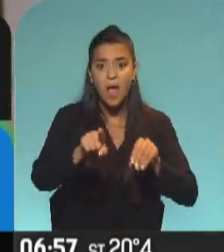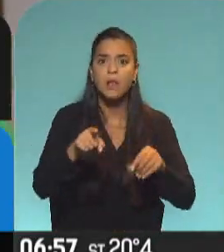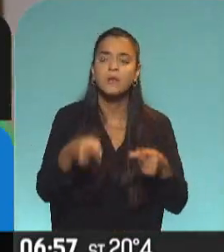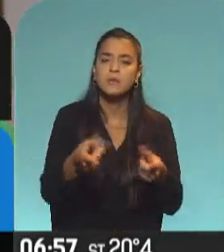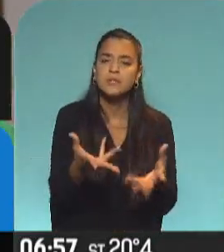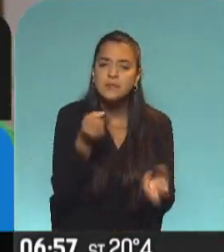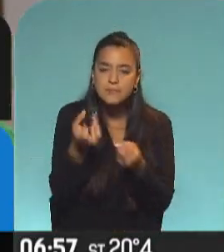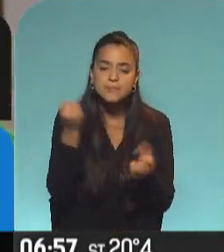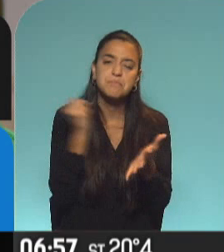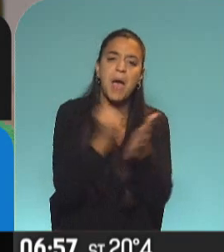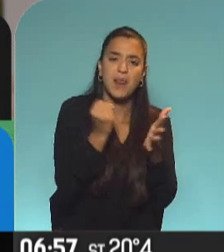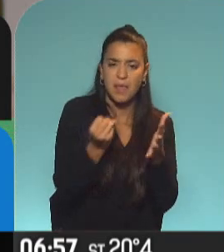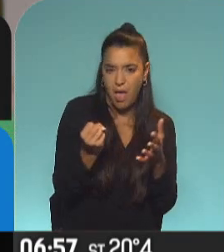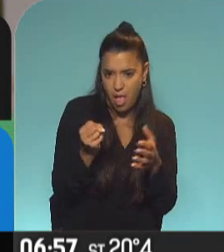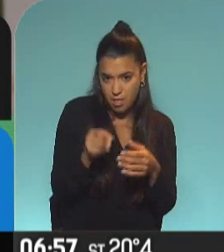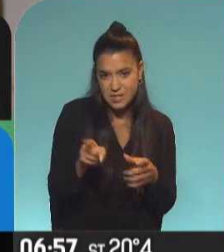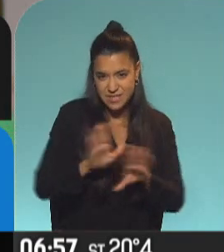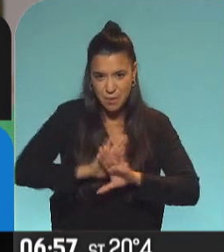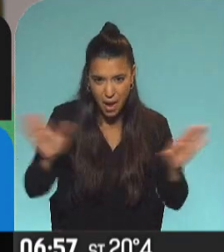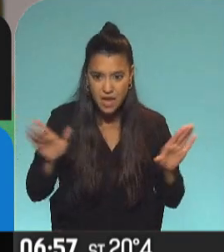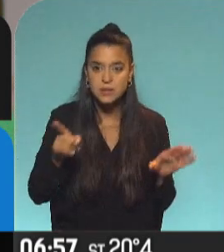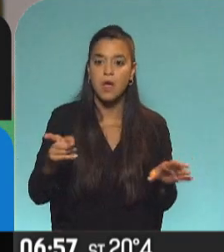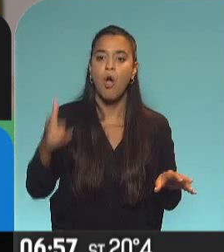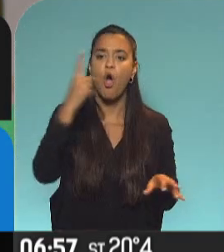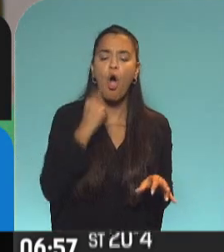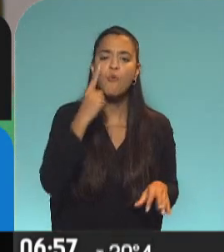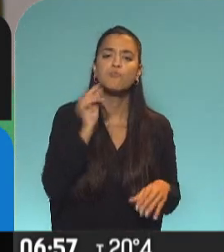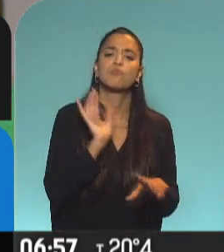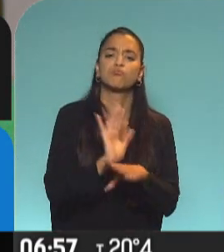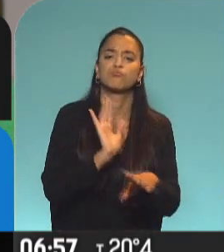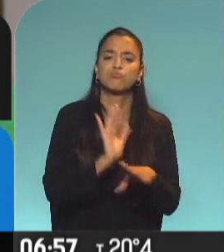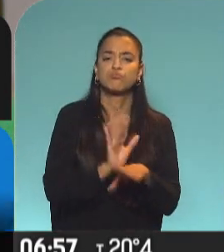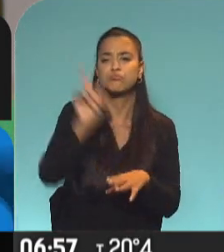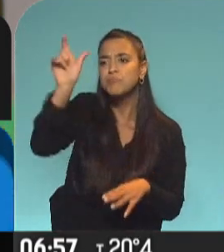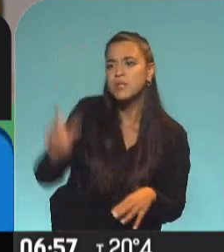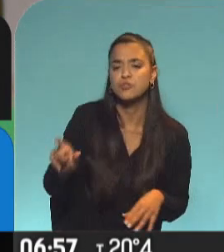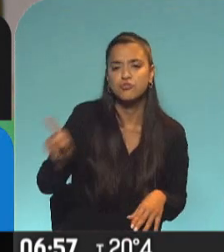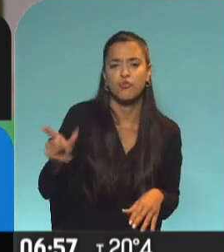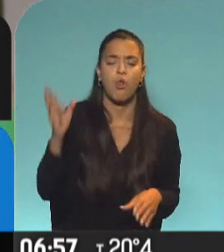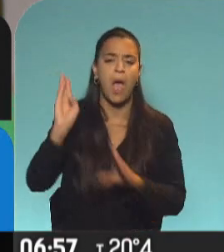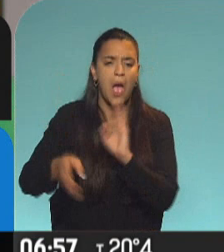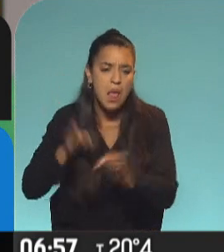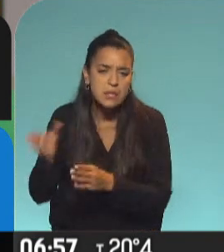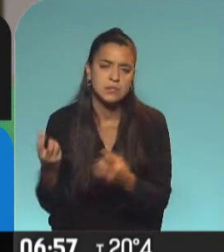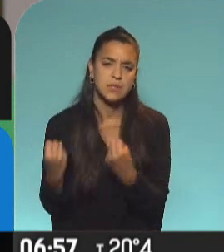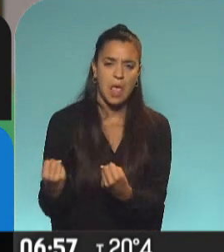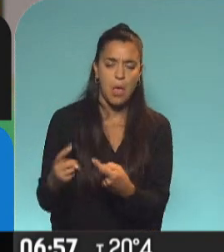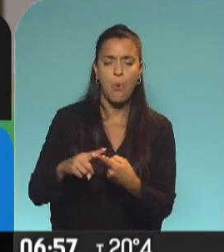erradicar estos estereotipos culturales que hacen al varón como una persona agresiva,